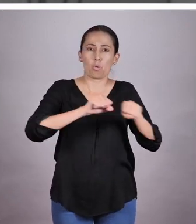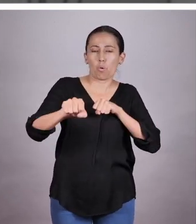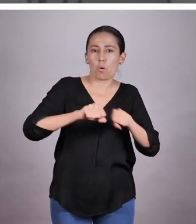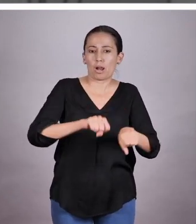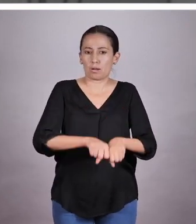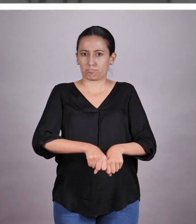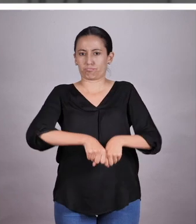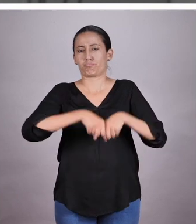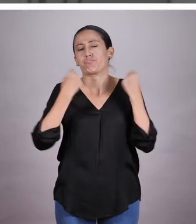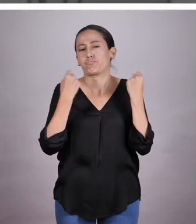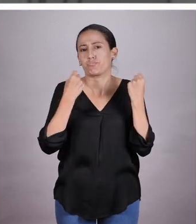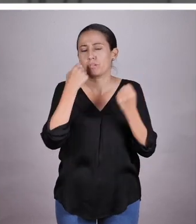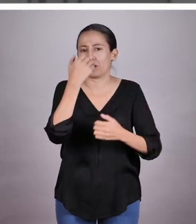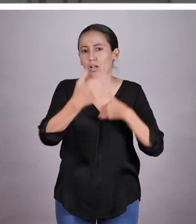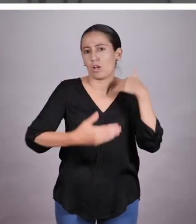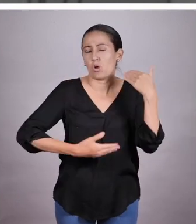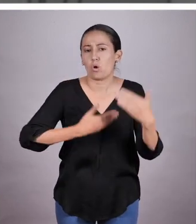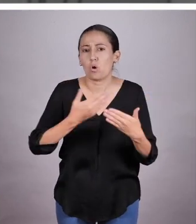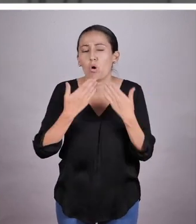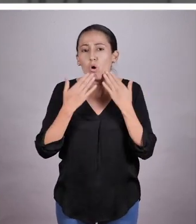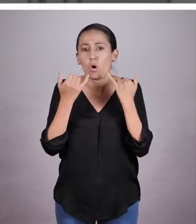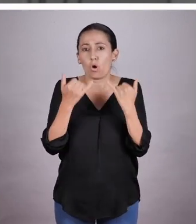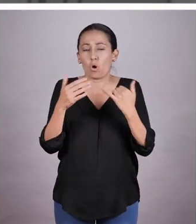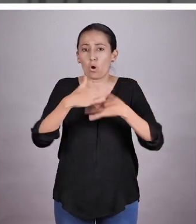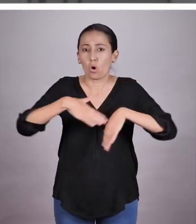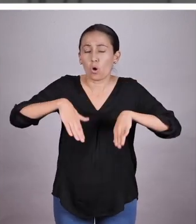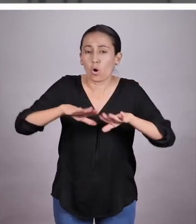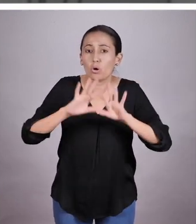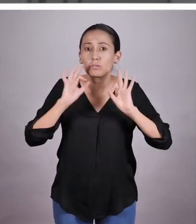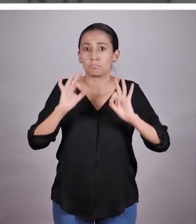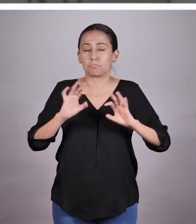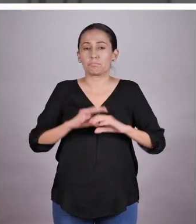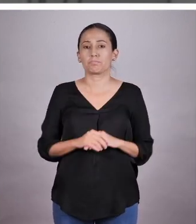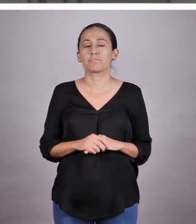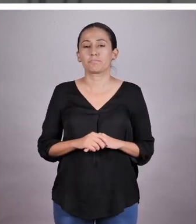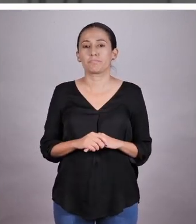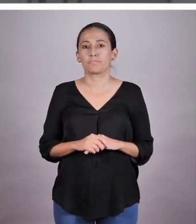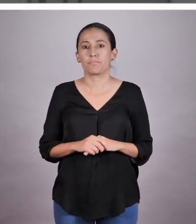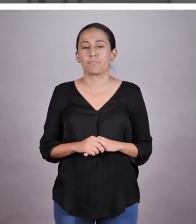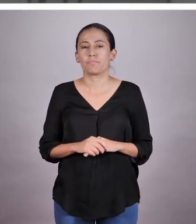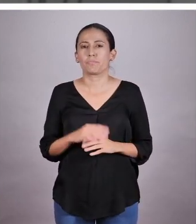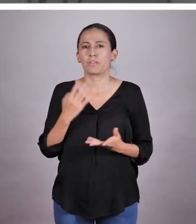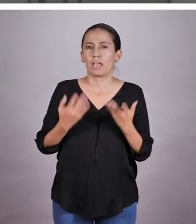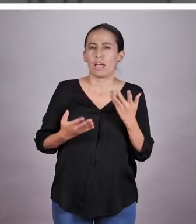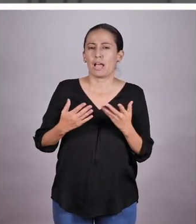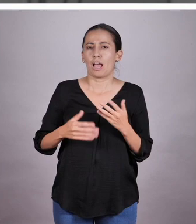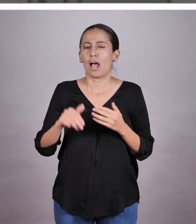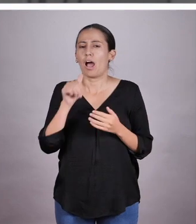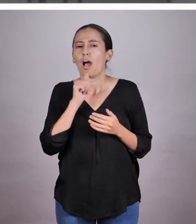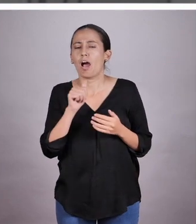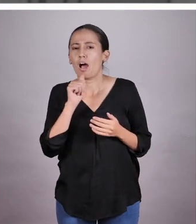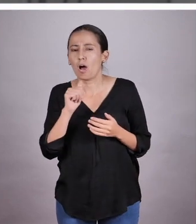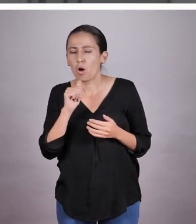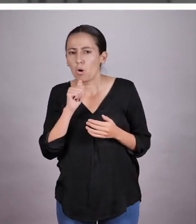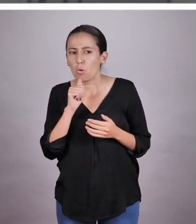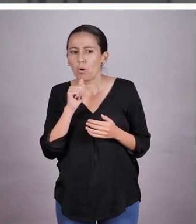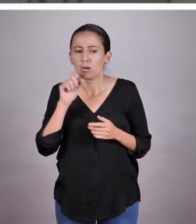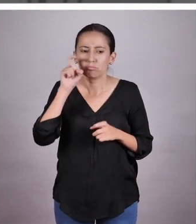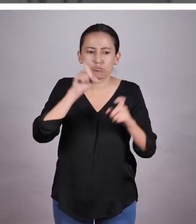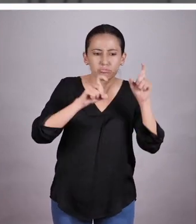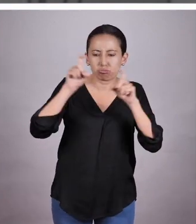otras generaciones al arrasar con los bosques y contaminar suelos, aguas y aire con fertilizantes